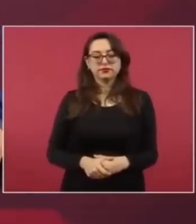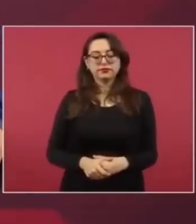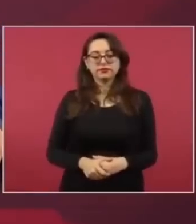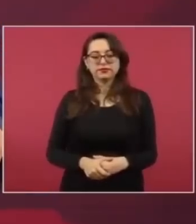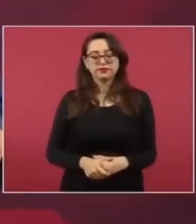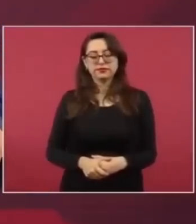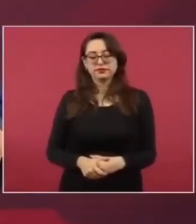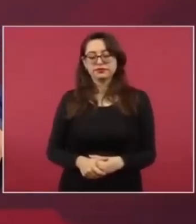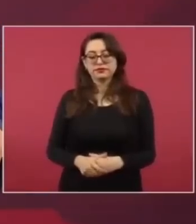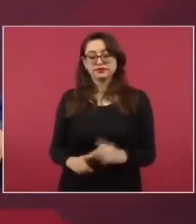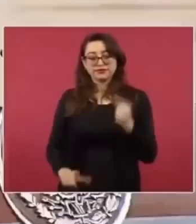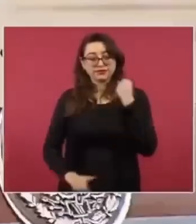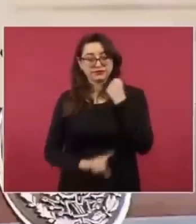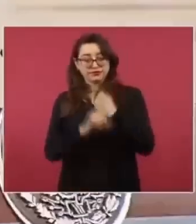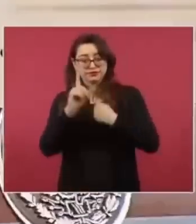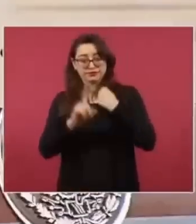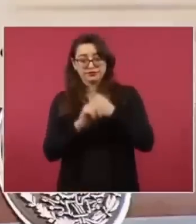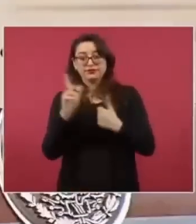¿cómo se resuelve?